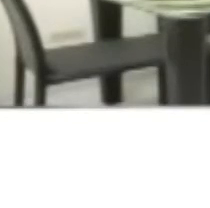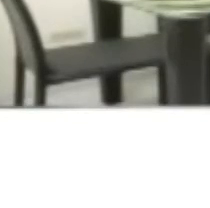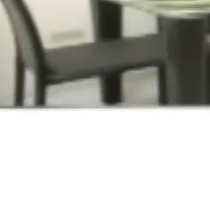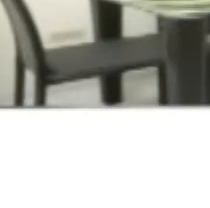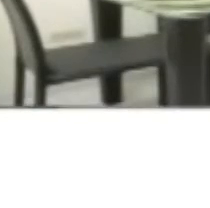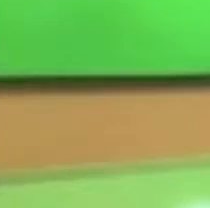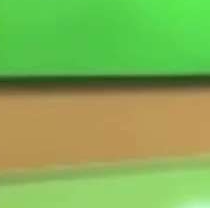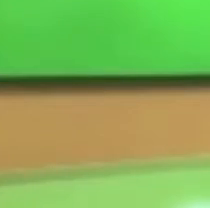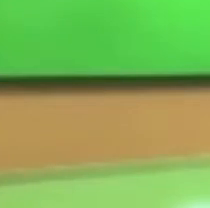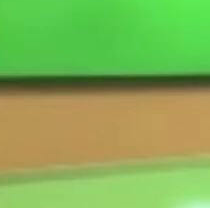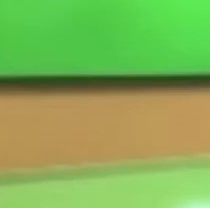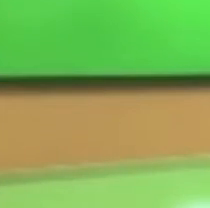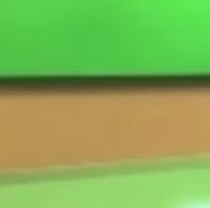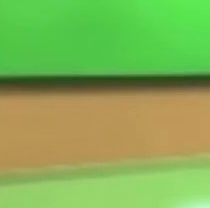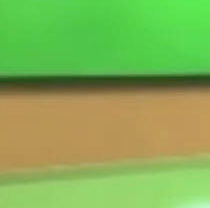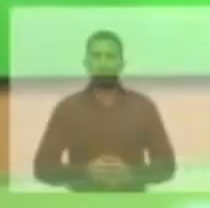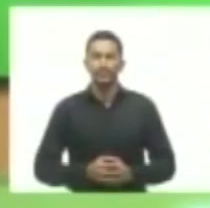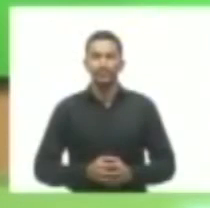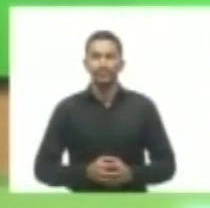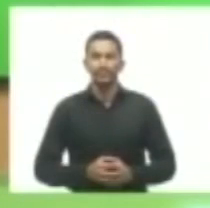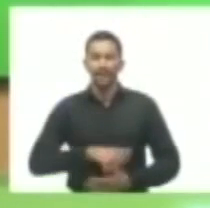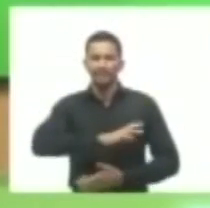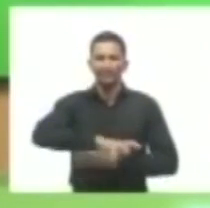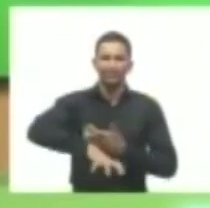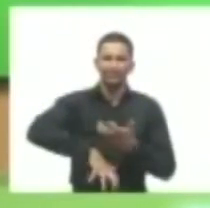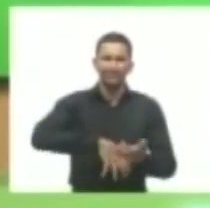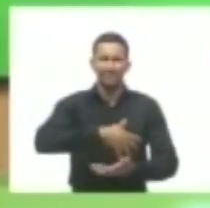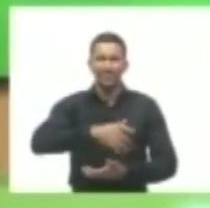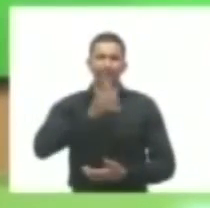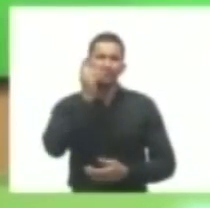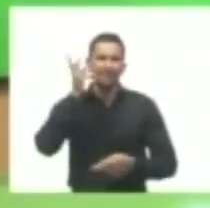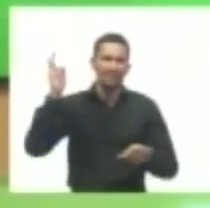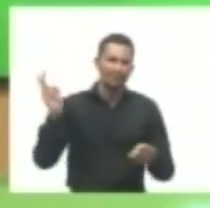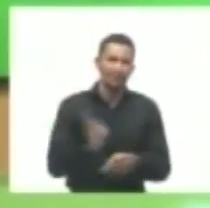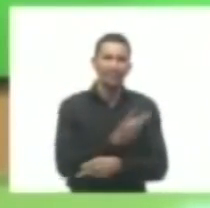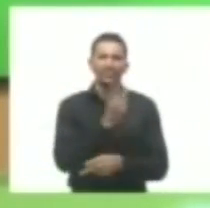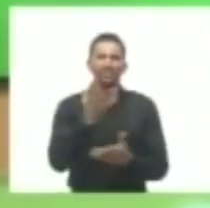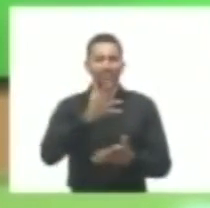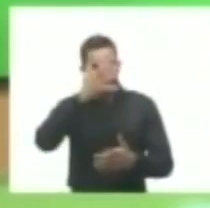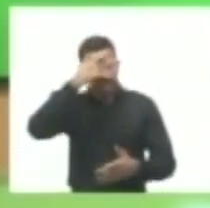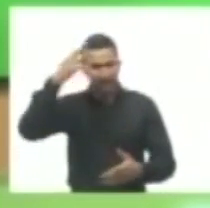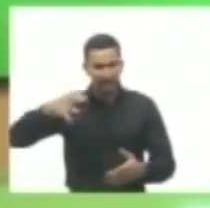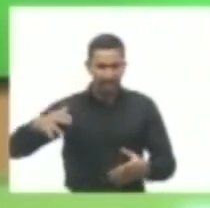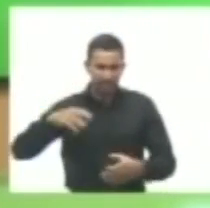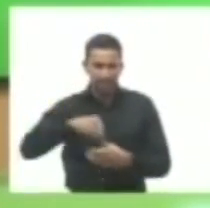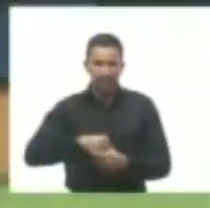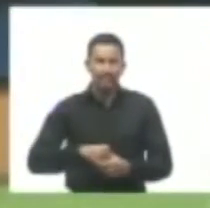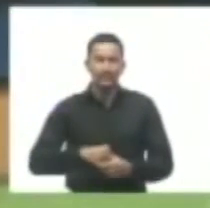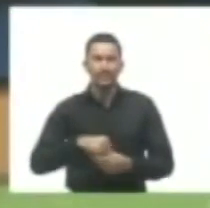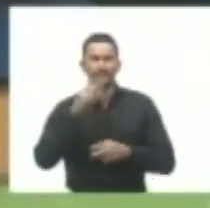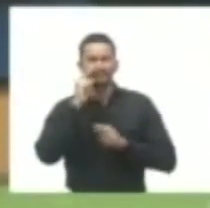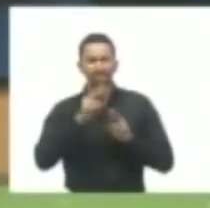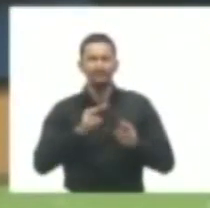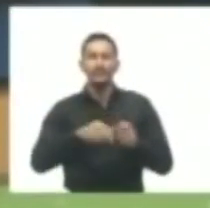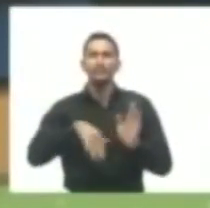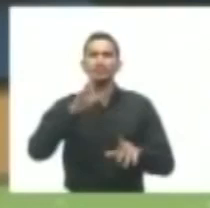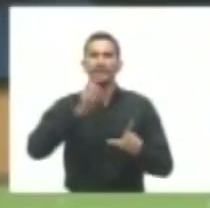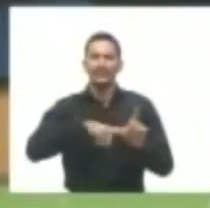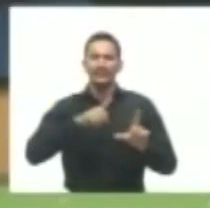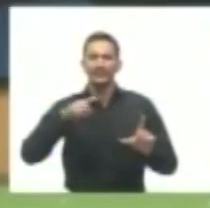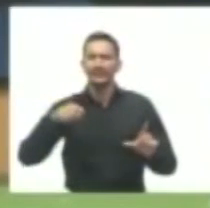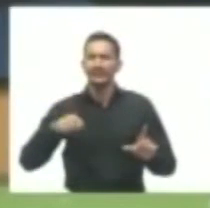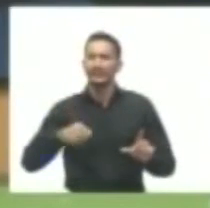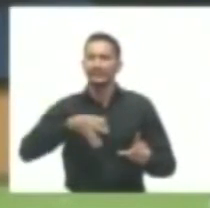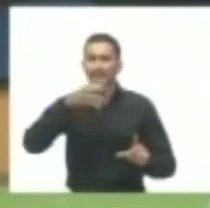Olímpica. Las manifestaciones de violencia que a diario se registran en Cartagena de Indias aumentan la percepción de inseguridad de los distintos sectores